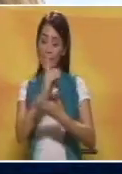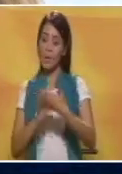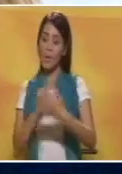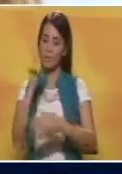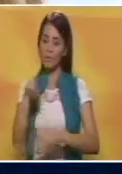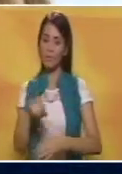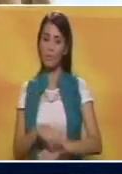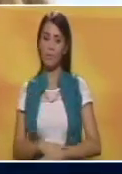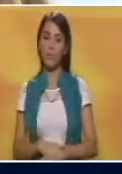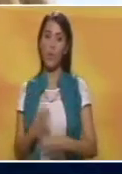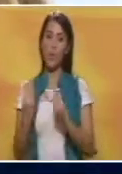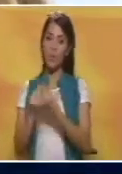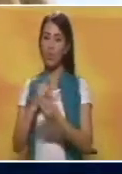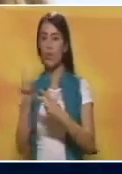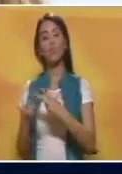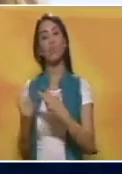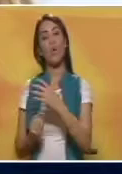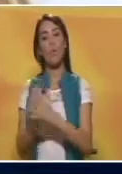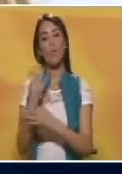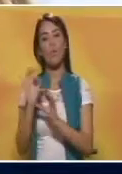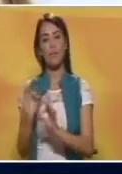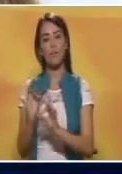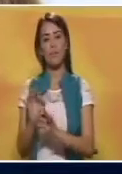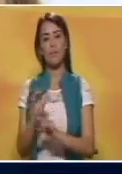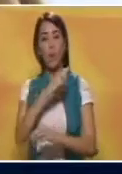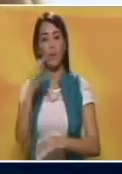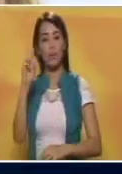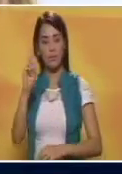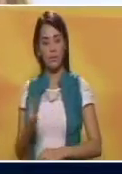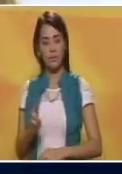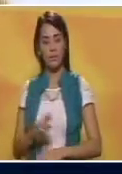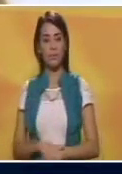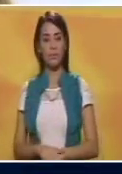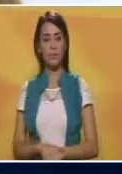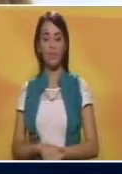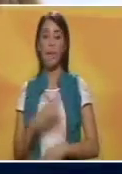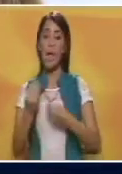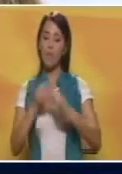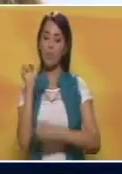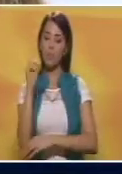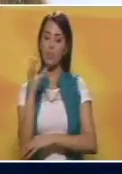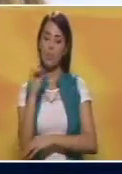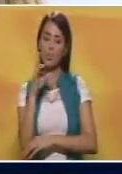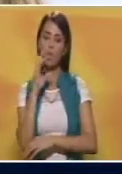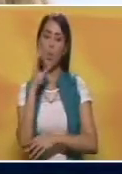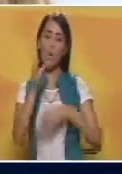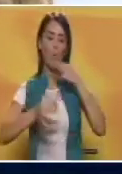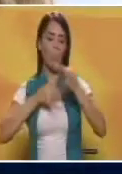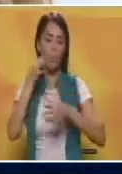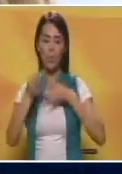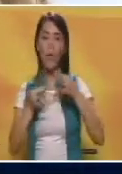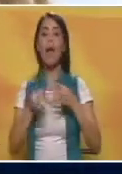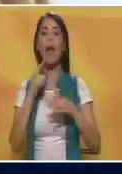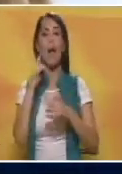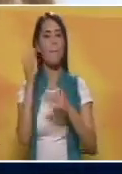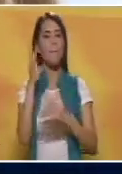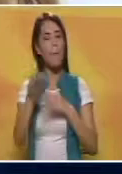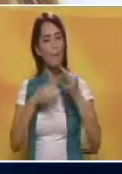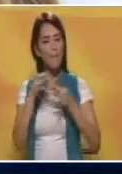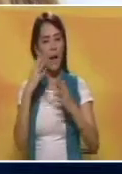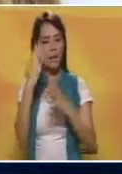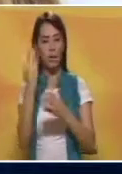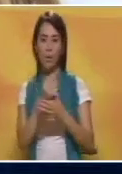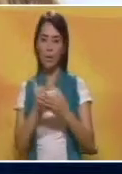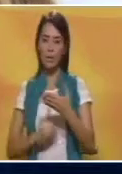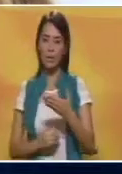junto con una cofundadora que ya tiene costarricense una conferencia espectacular donde hablaron no sólo de moda sustentable sino estilo